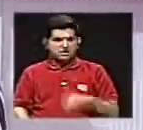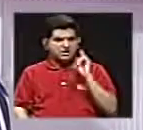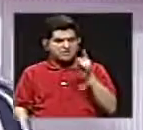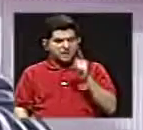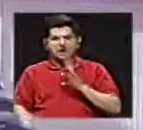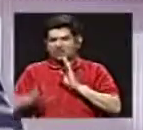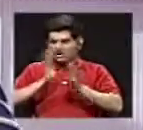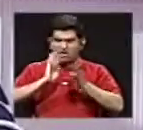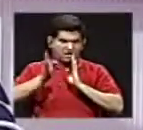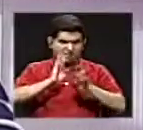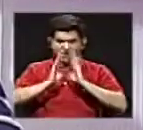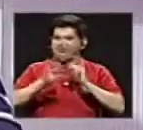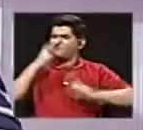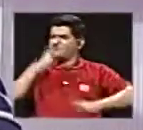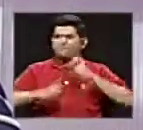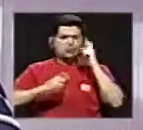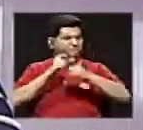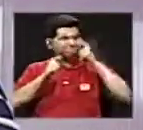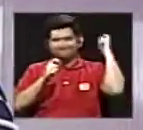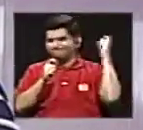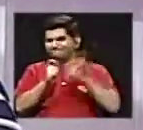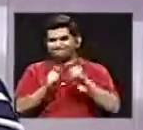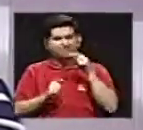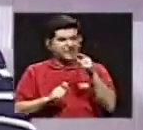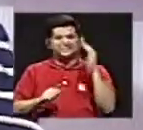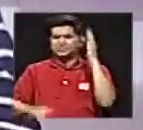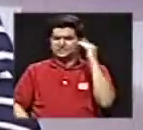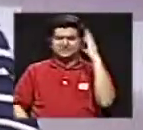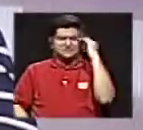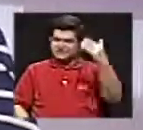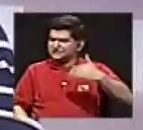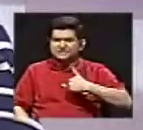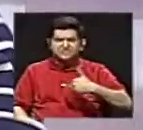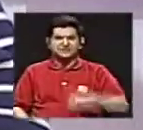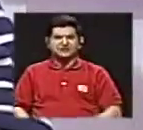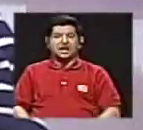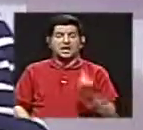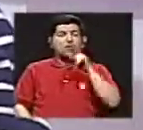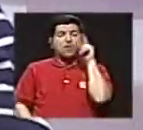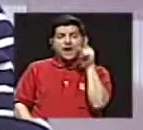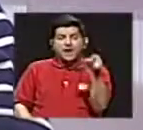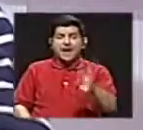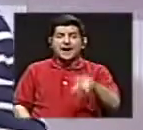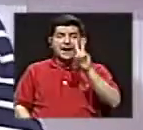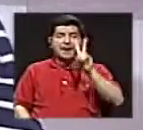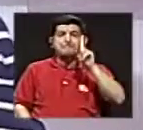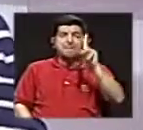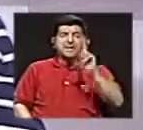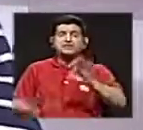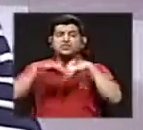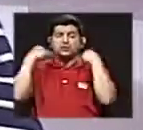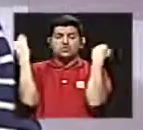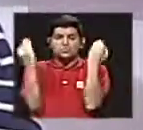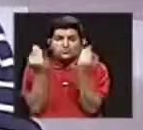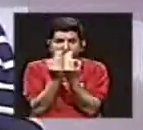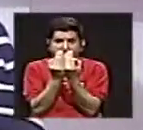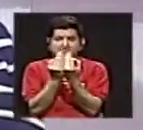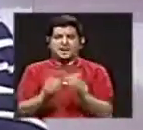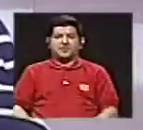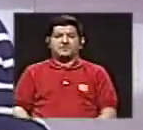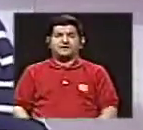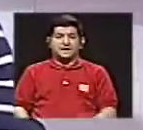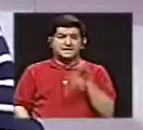se refiere al problema exactamente que ellos están viviendo y que, como él, hay 21 familias que